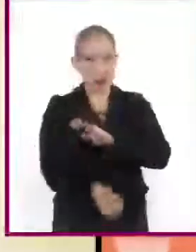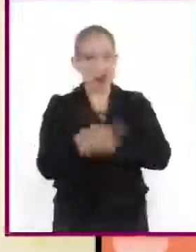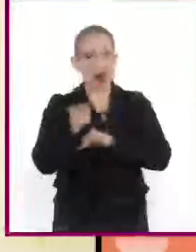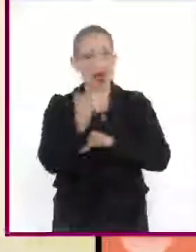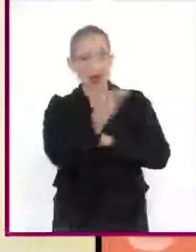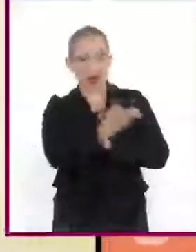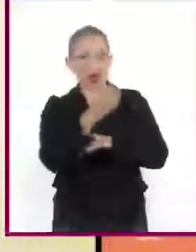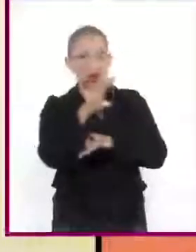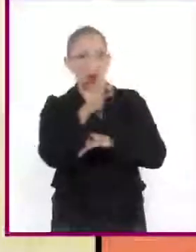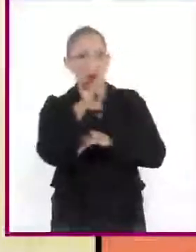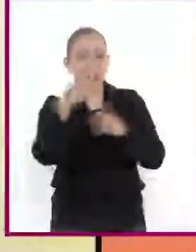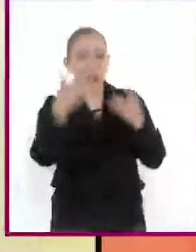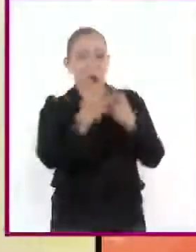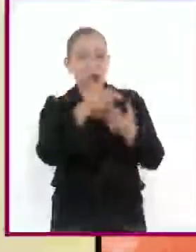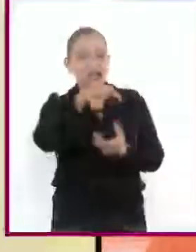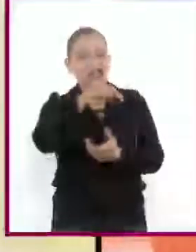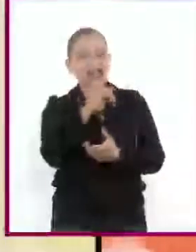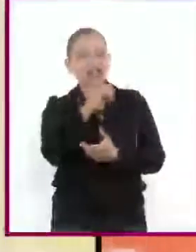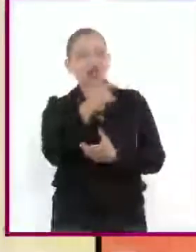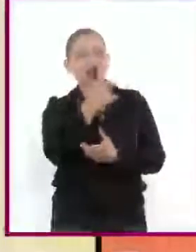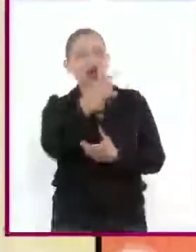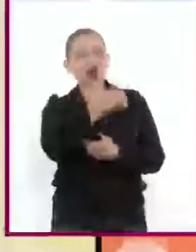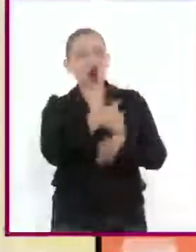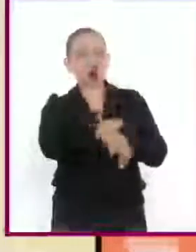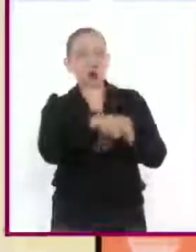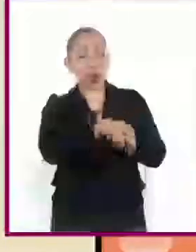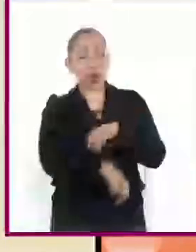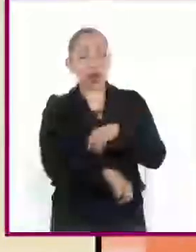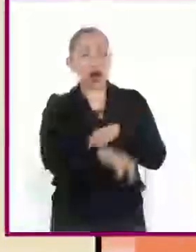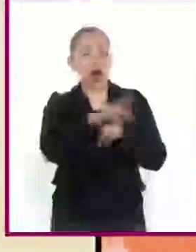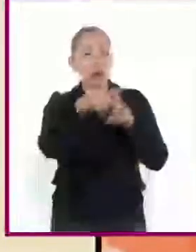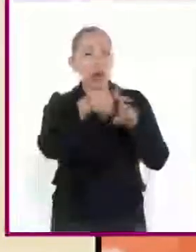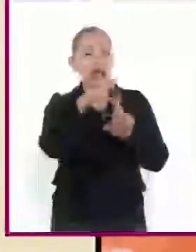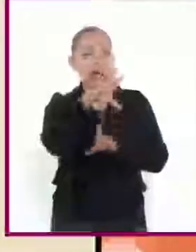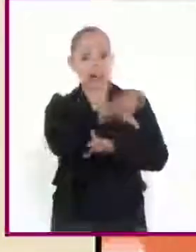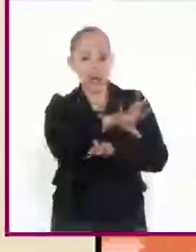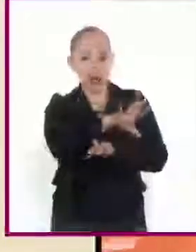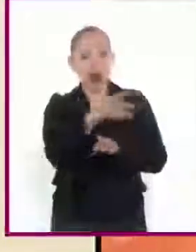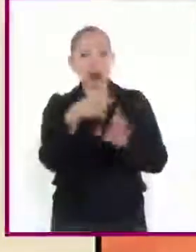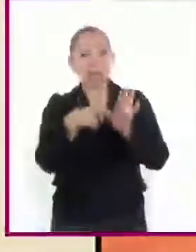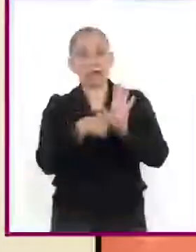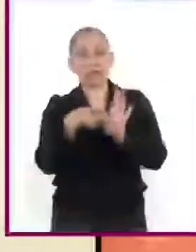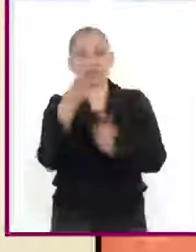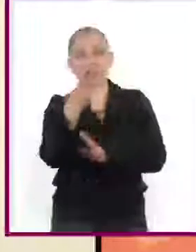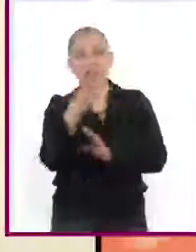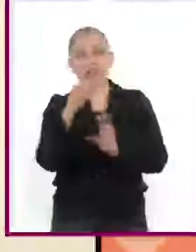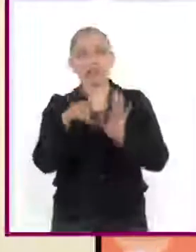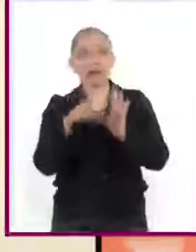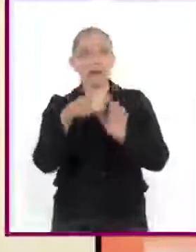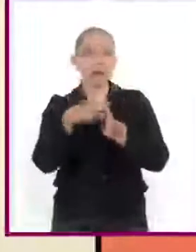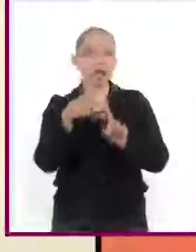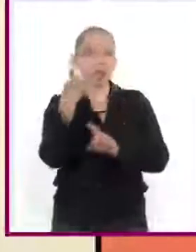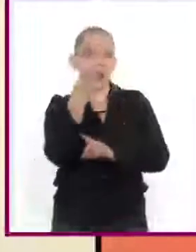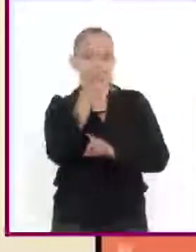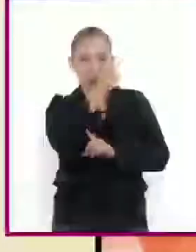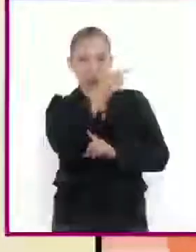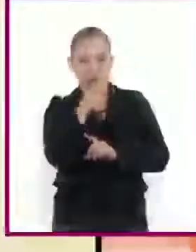estos compuestos, el nitrógeno puede tener como números de oxidación +5, -3 y +4.